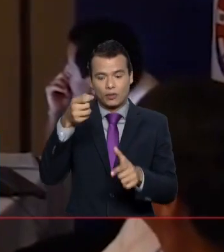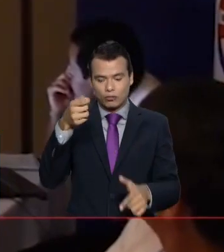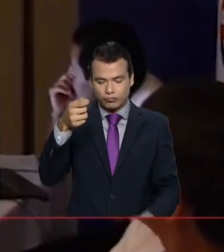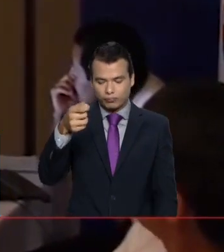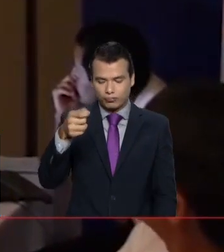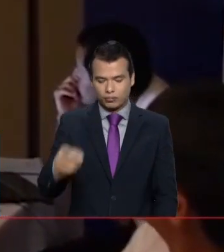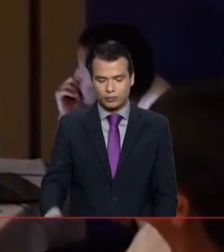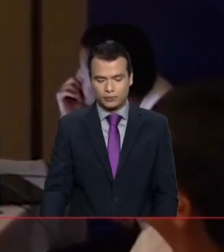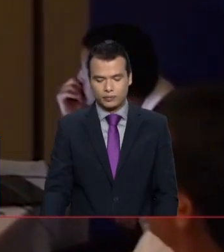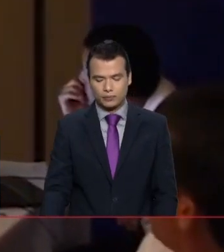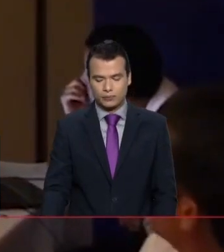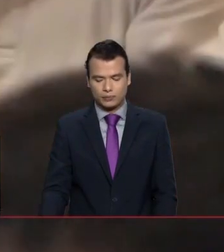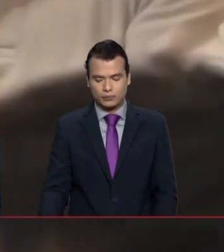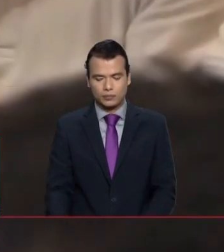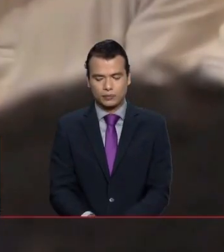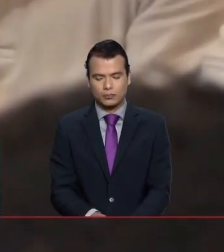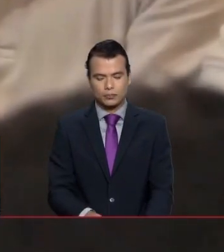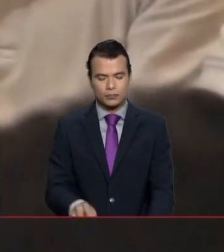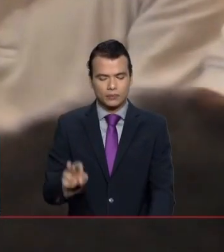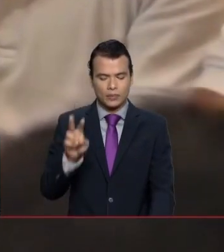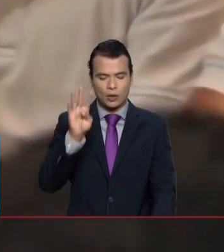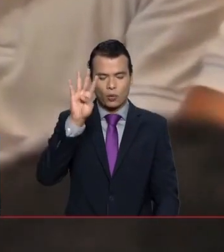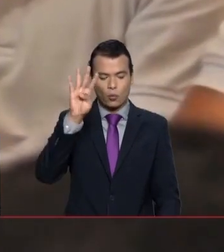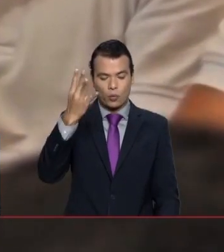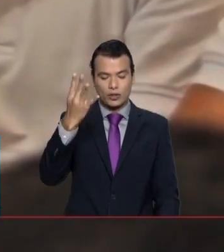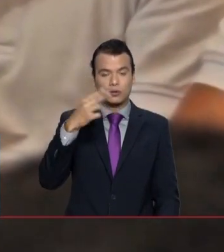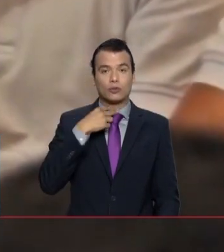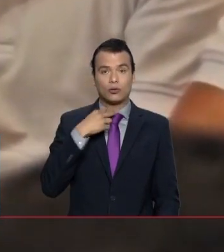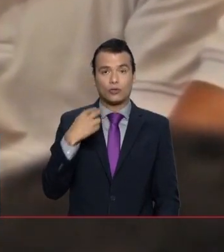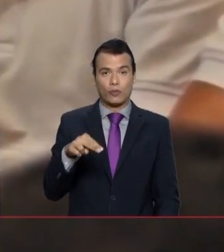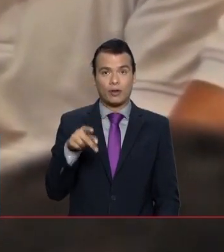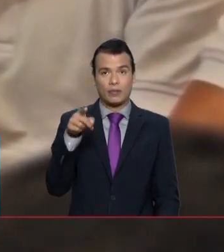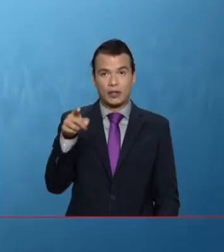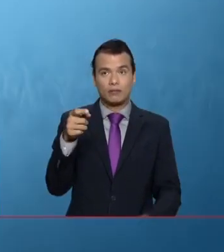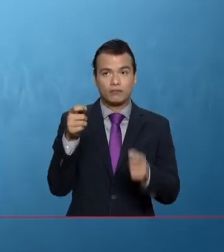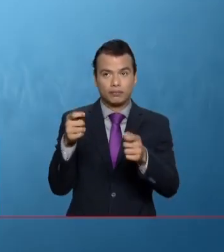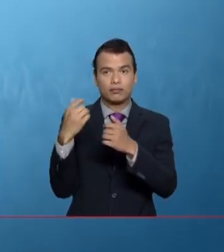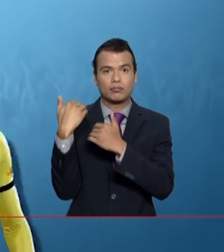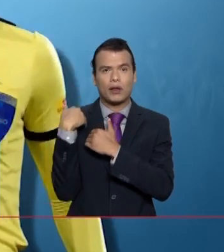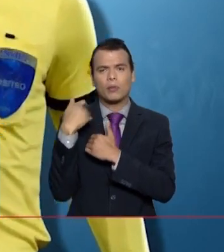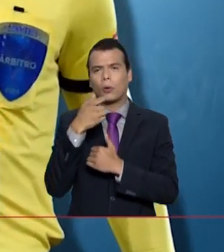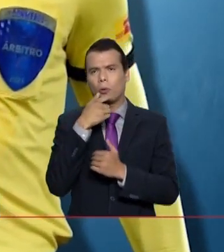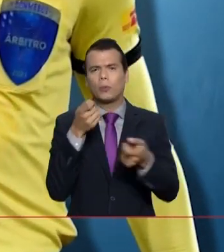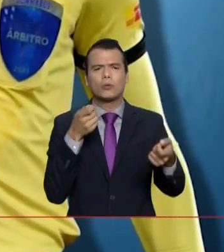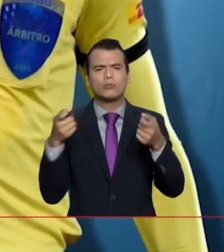tiene el antioqueño de estar en la definición de este título.